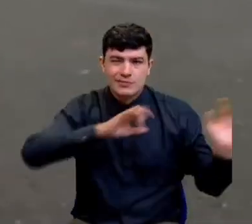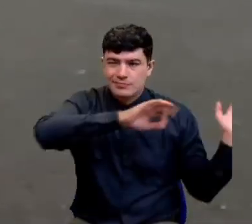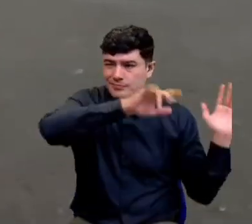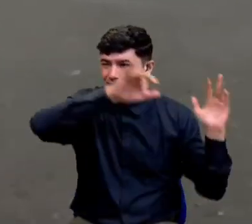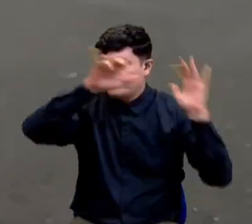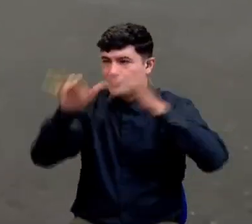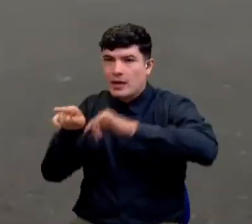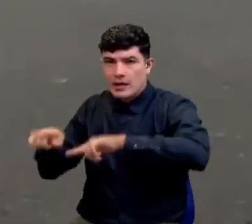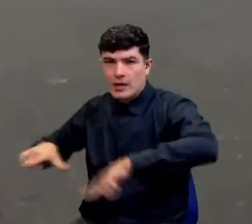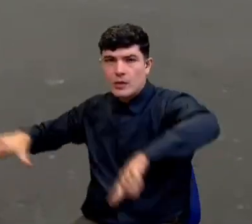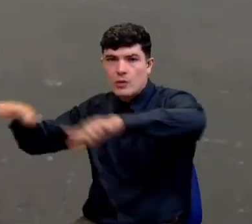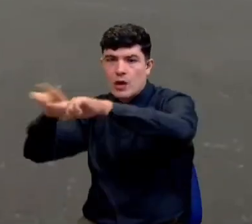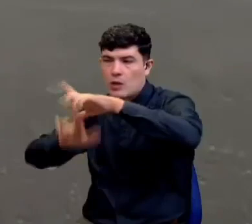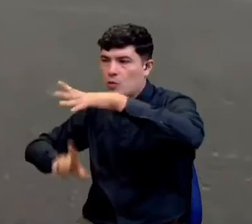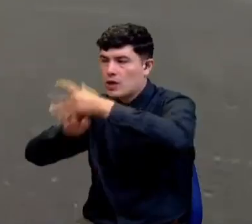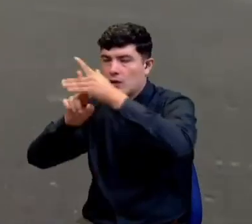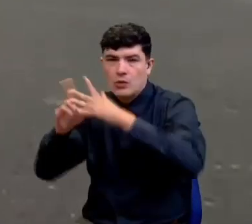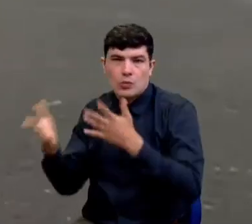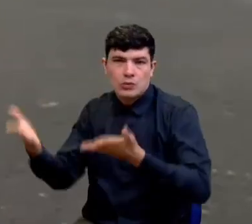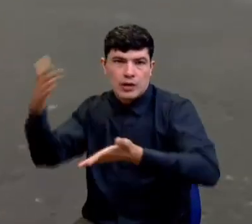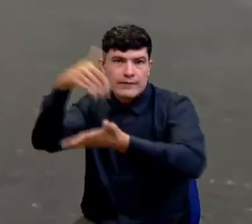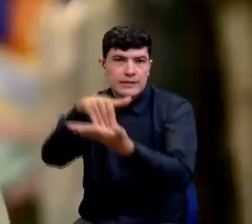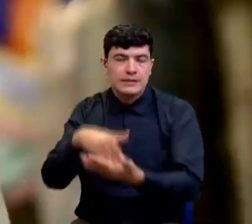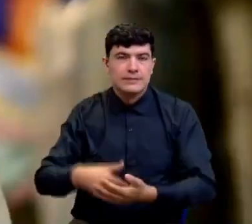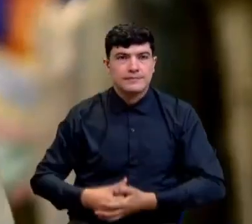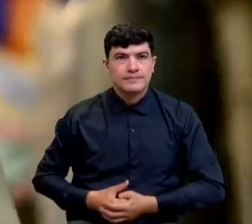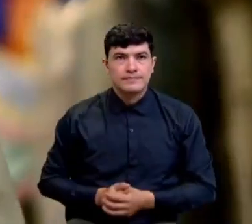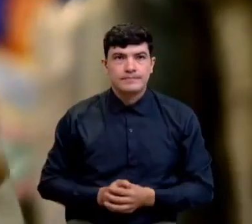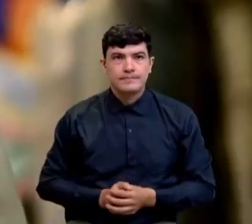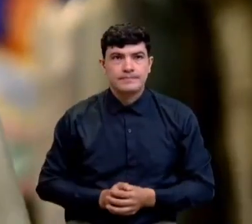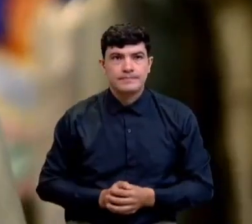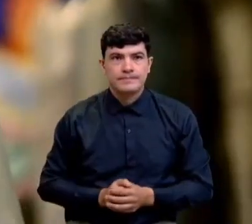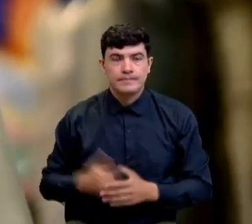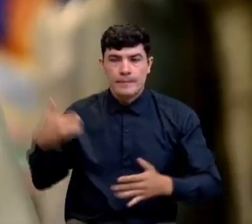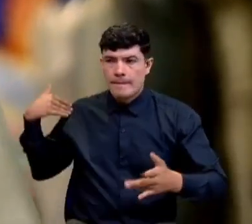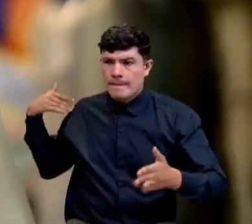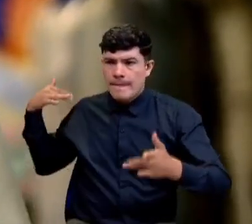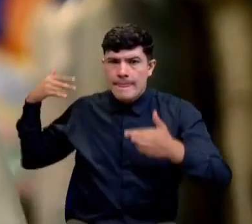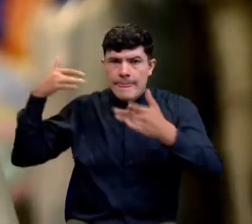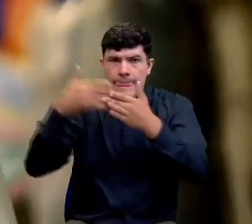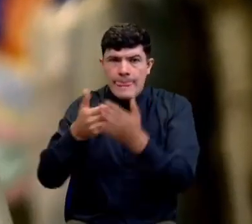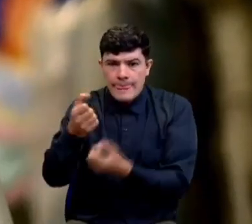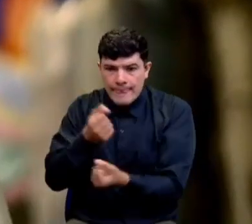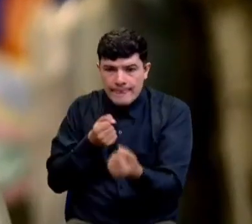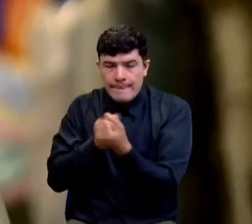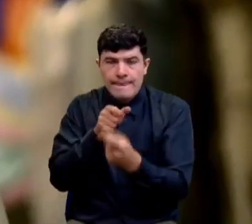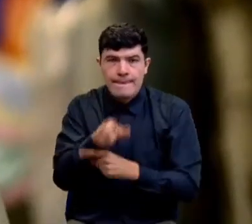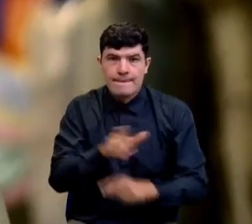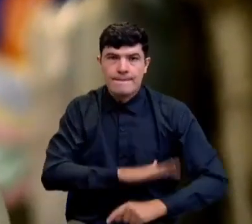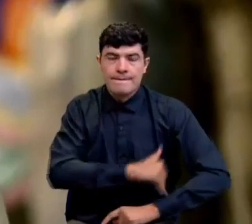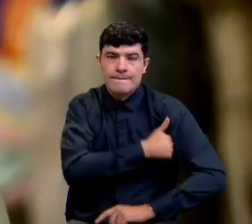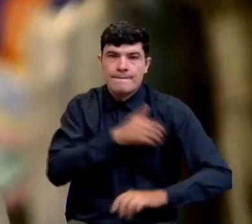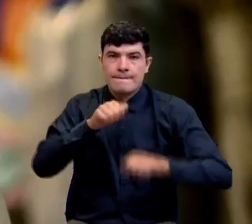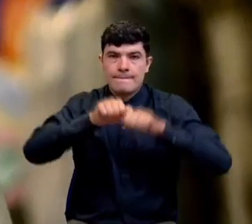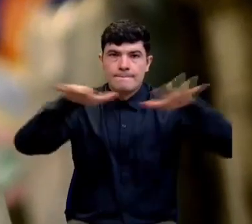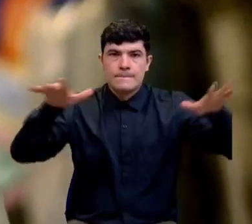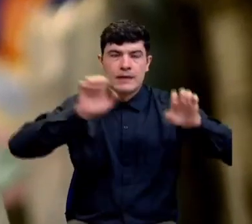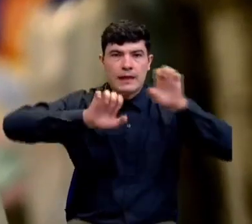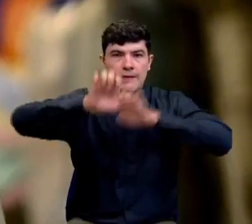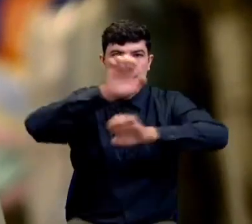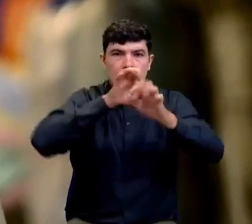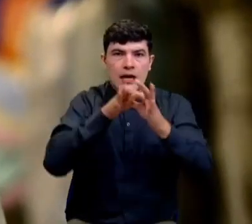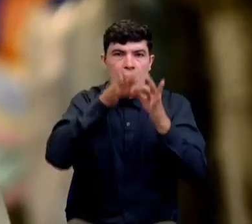su lugar de origen. Estamos acompañados, como lo hemos estado durante todos estos días, del Ministerio Público, la Defensoría del Pueblo,